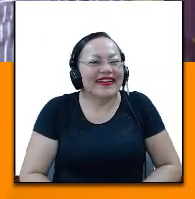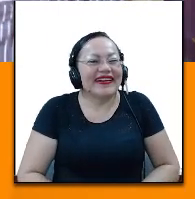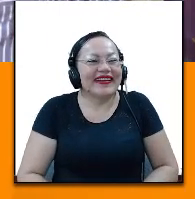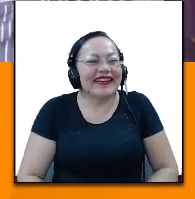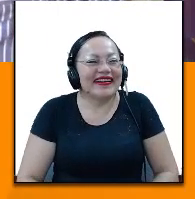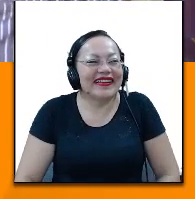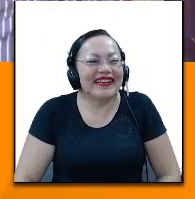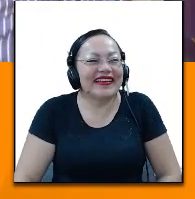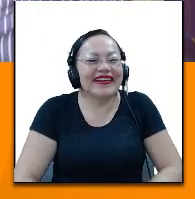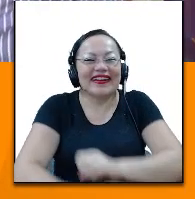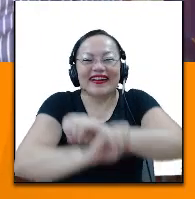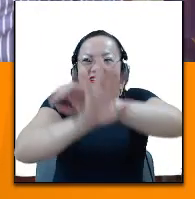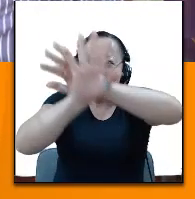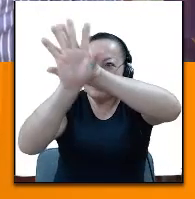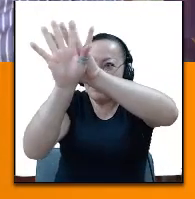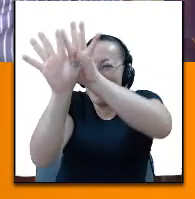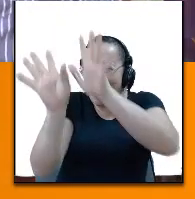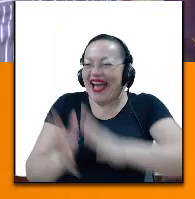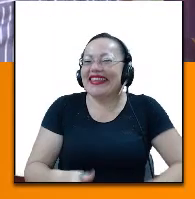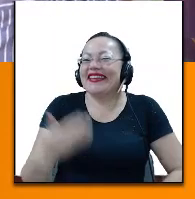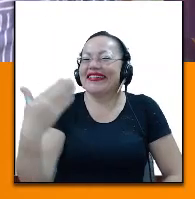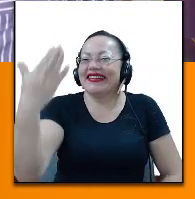Tenés Magazine